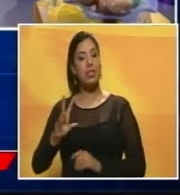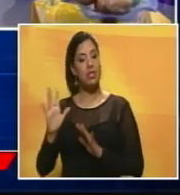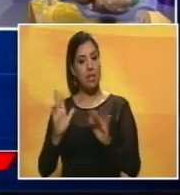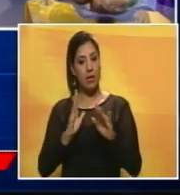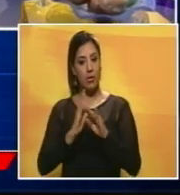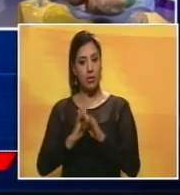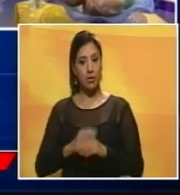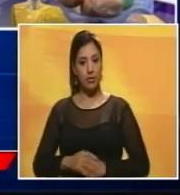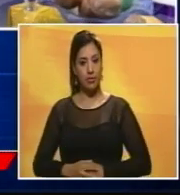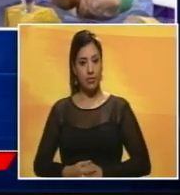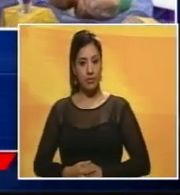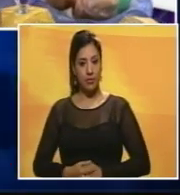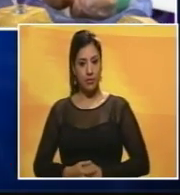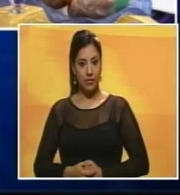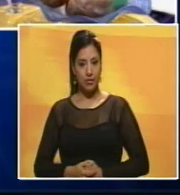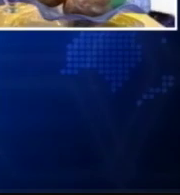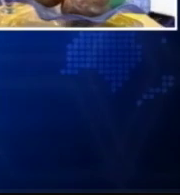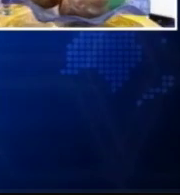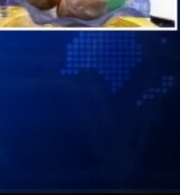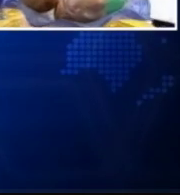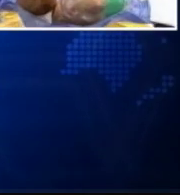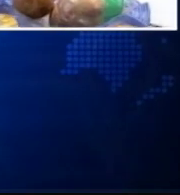Ya venimos.